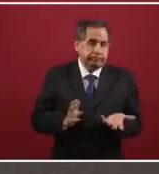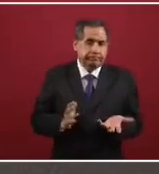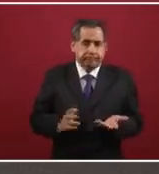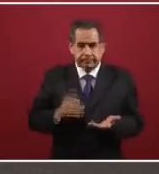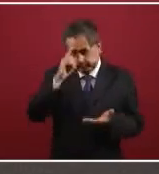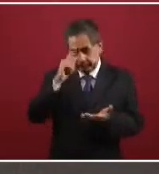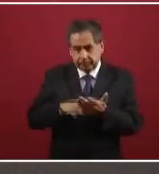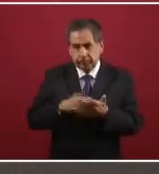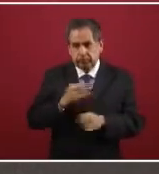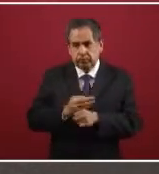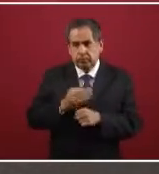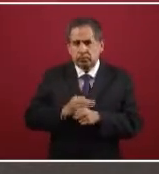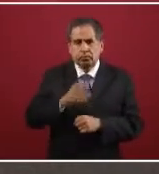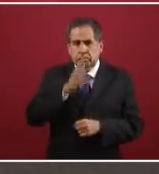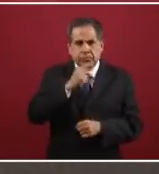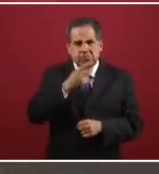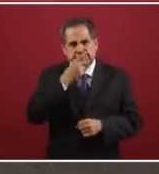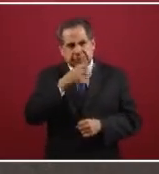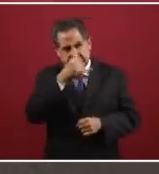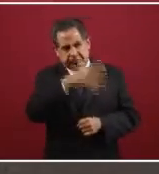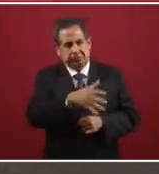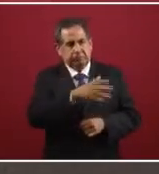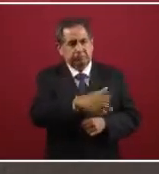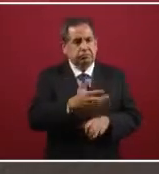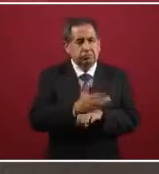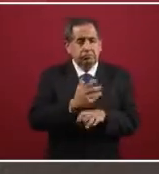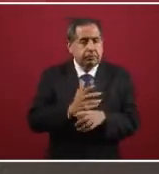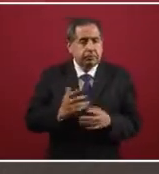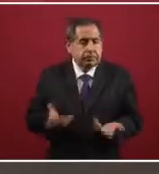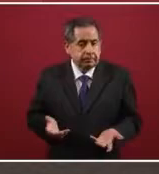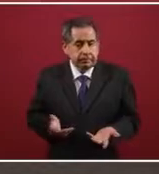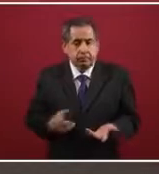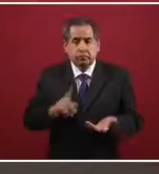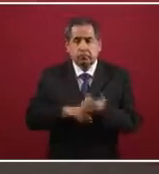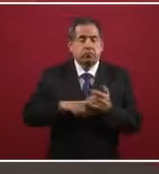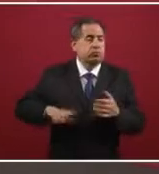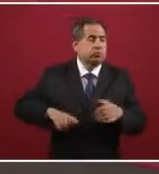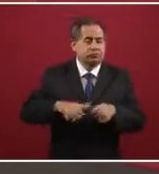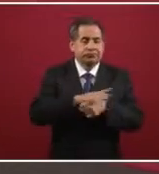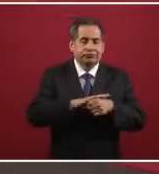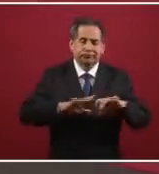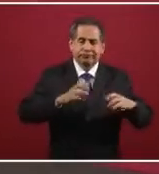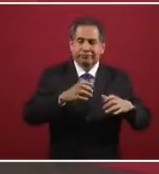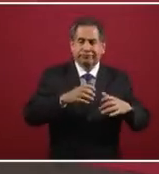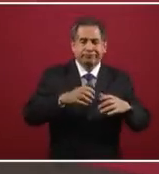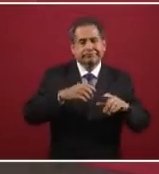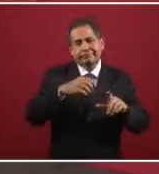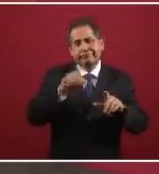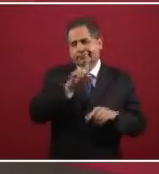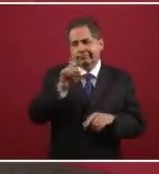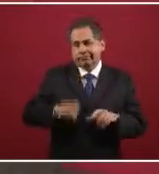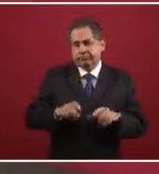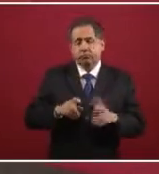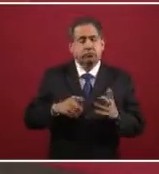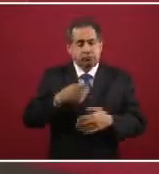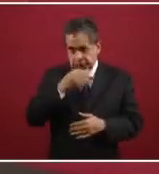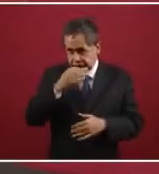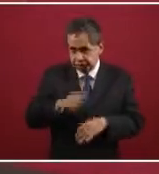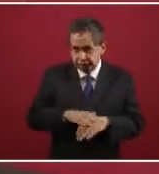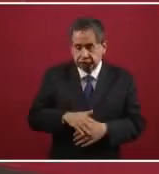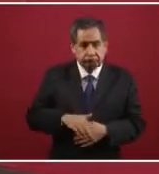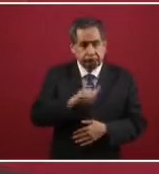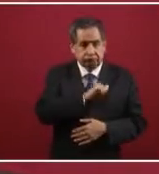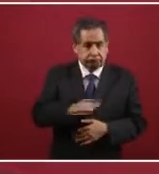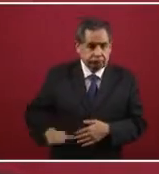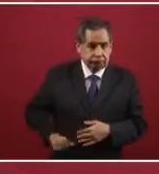no tendríamos algo que reprocharle al gobierno de Estados Unidos o al gobierno local. Debo decir que el alcalde, el